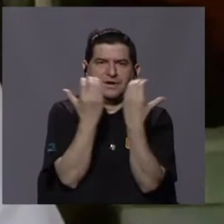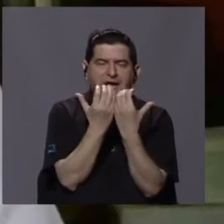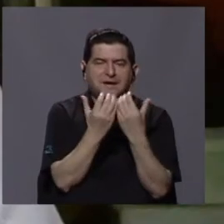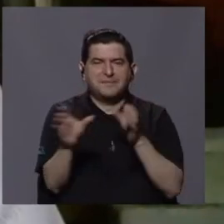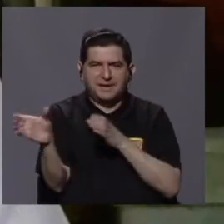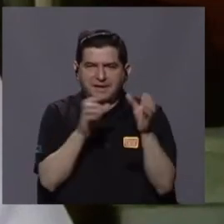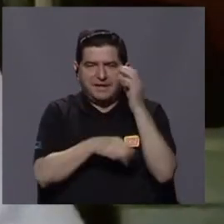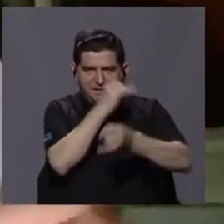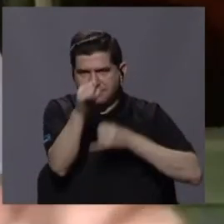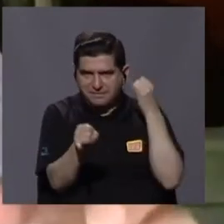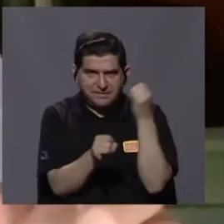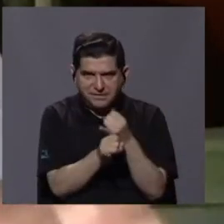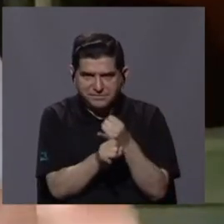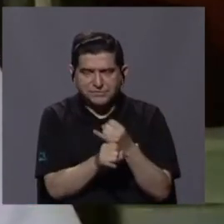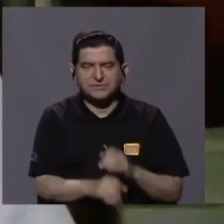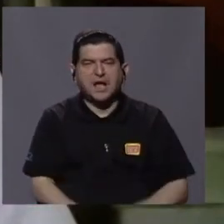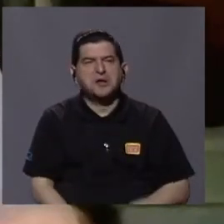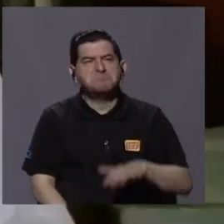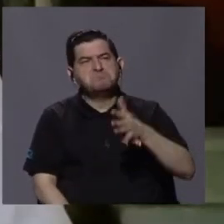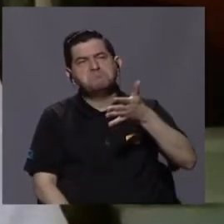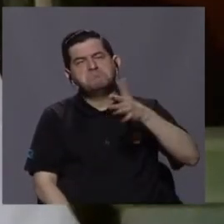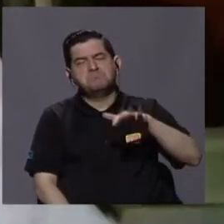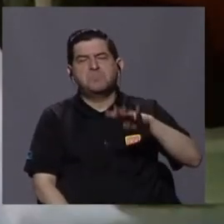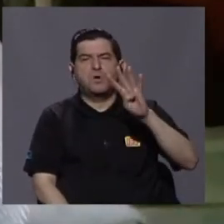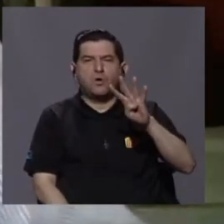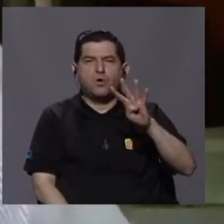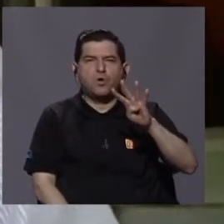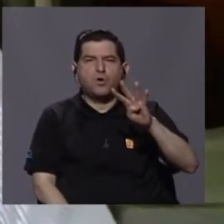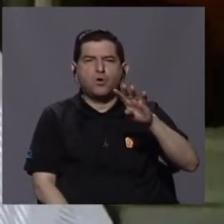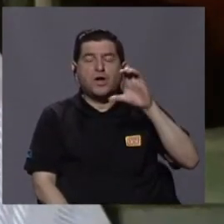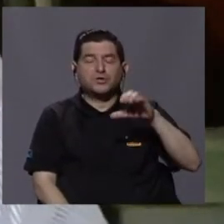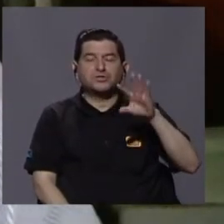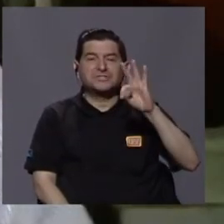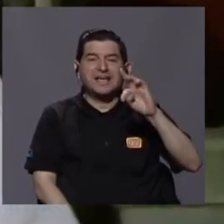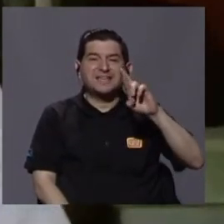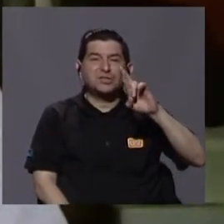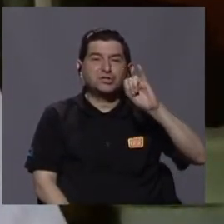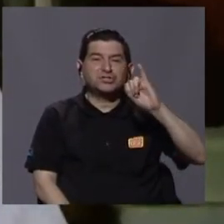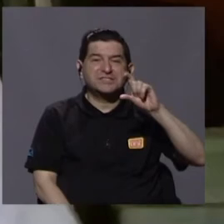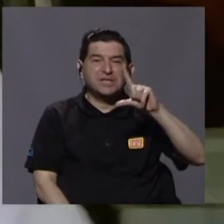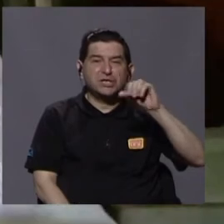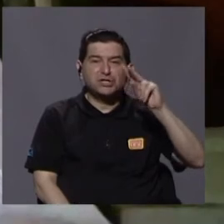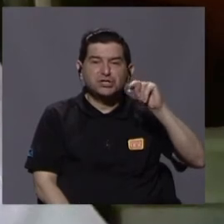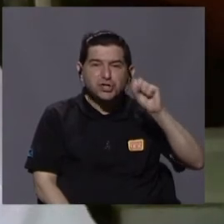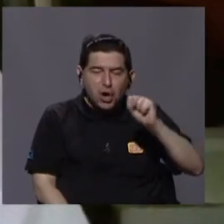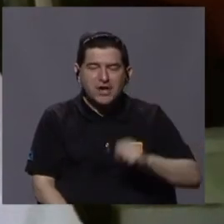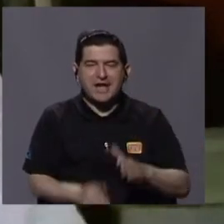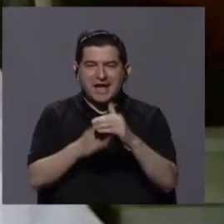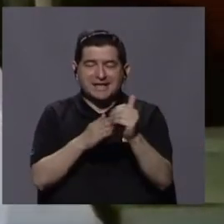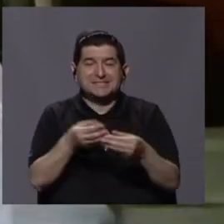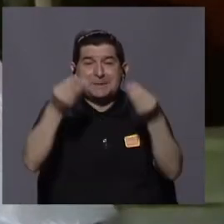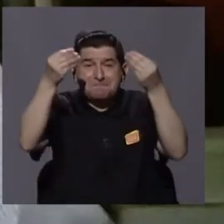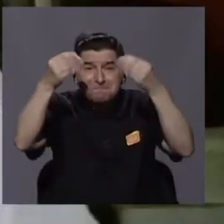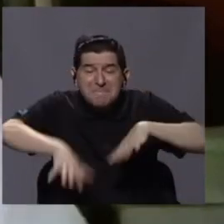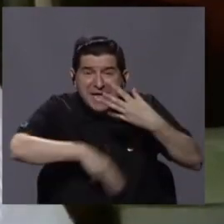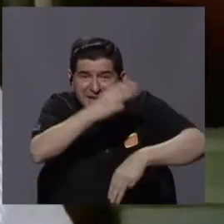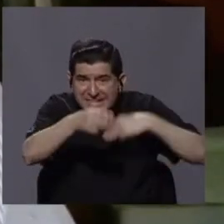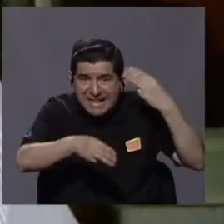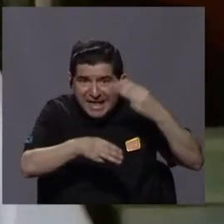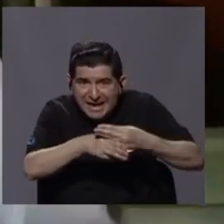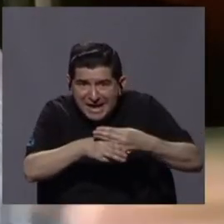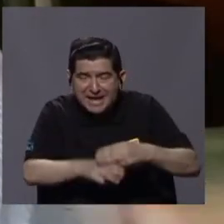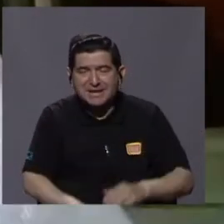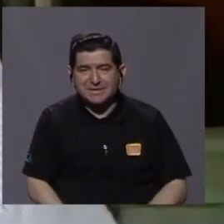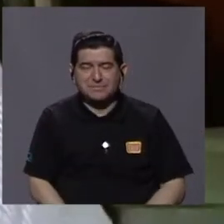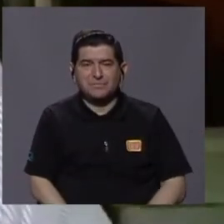internacional que más o menos 400 trillones de dólares se perdería en el mundo avanzado